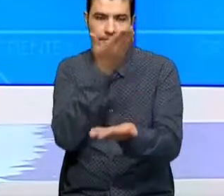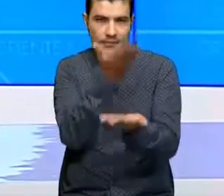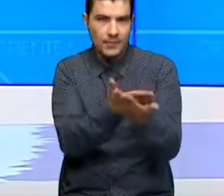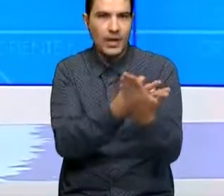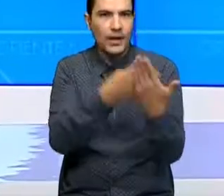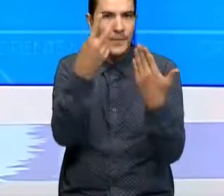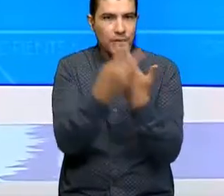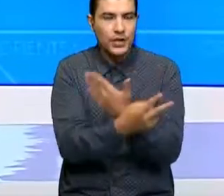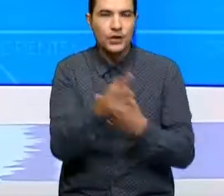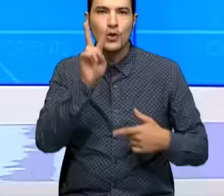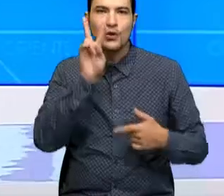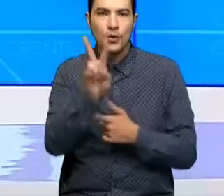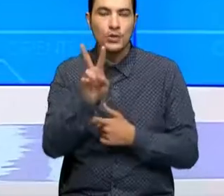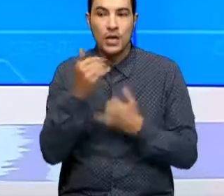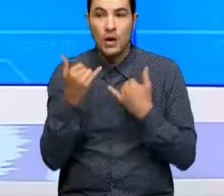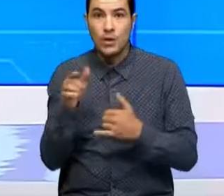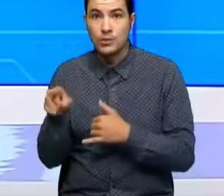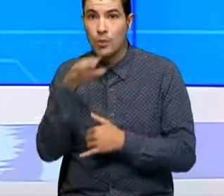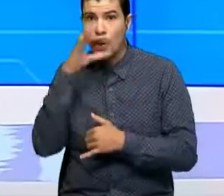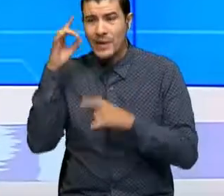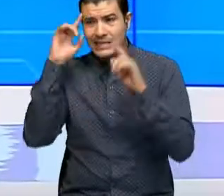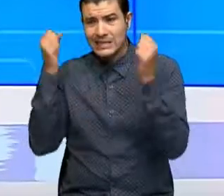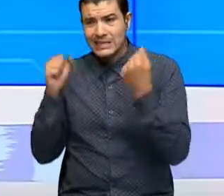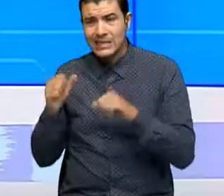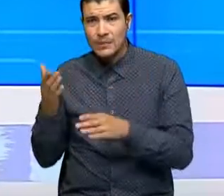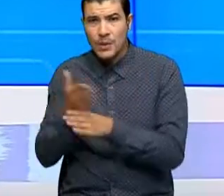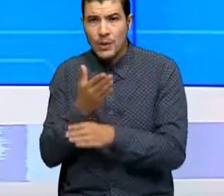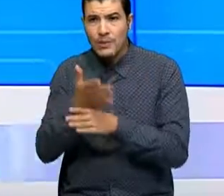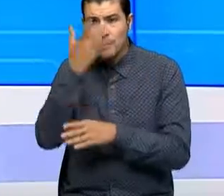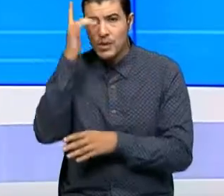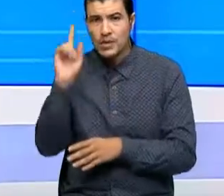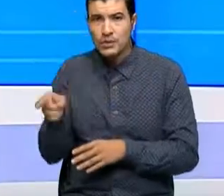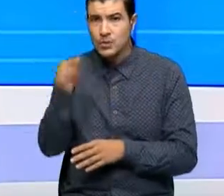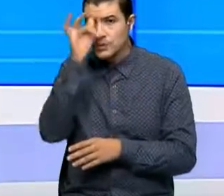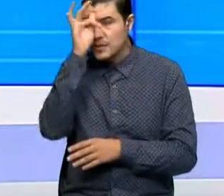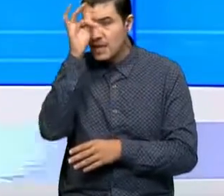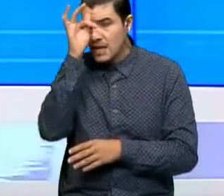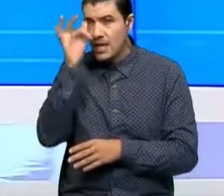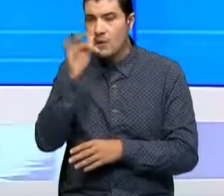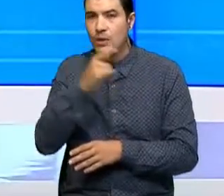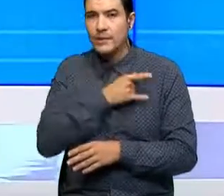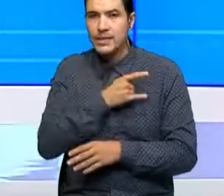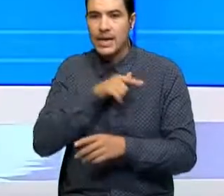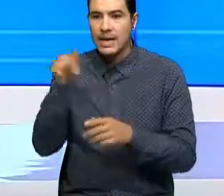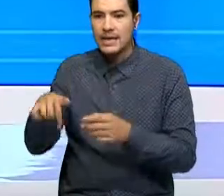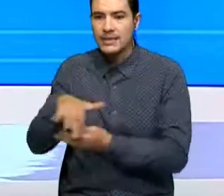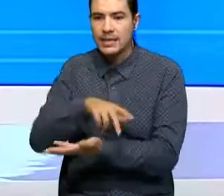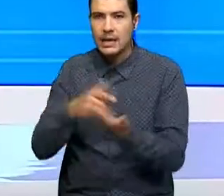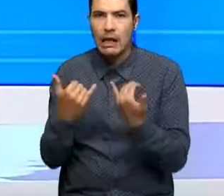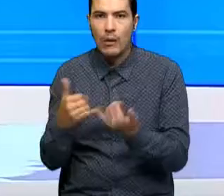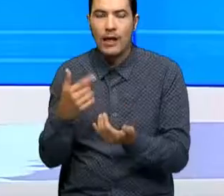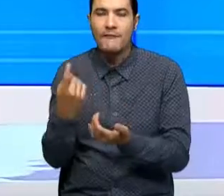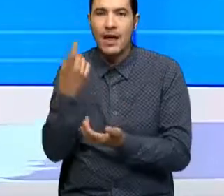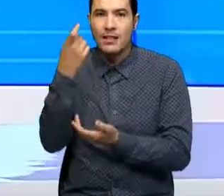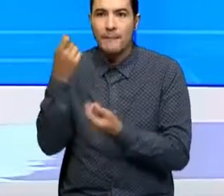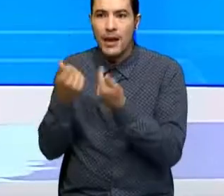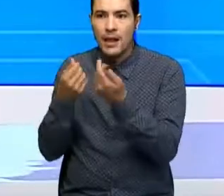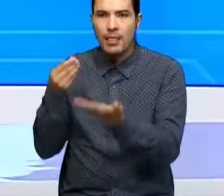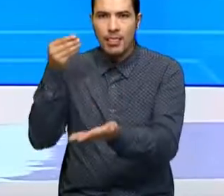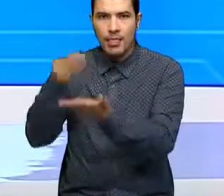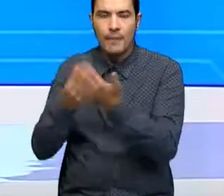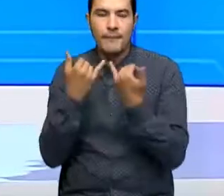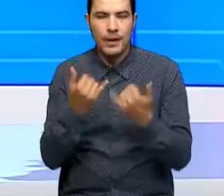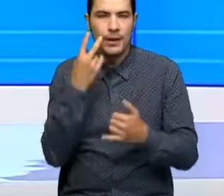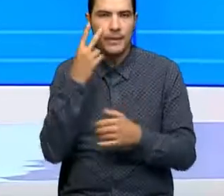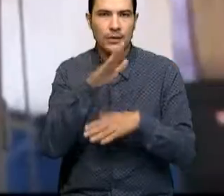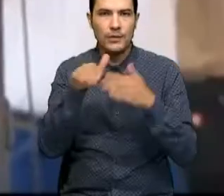expresó su preocupación por la crisis en que se debate el Hospital Universitario de Santander. Esto es la actualidad de nuestros